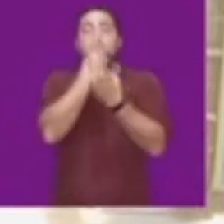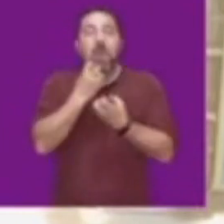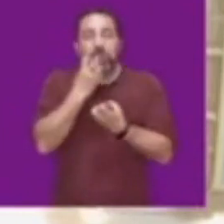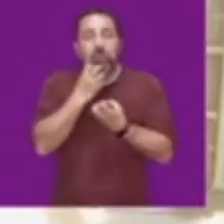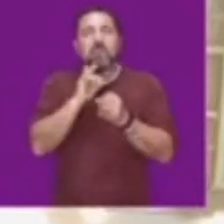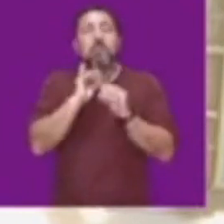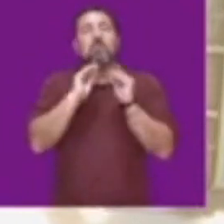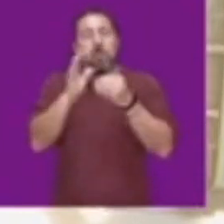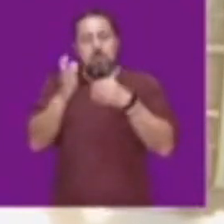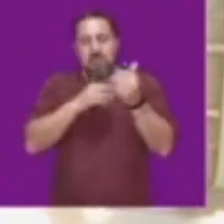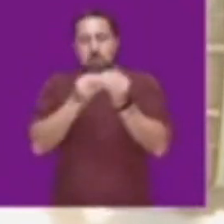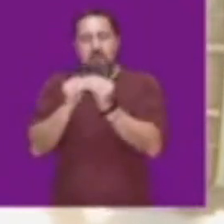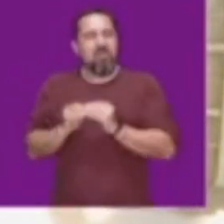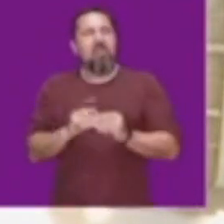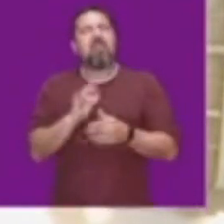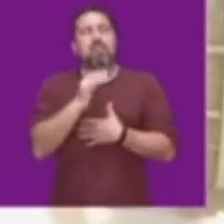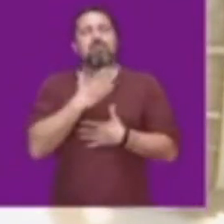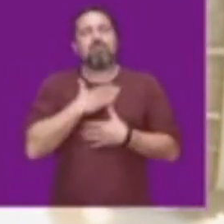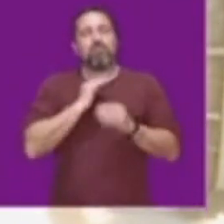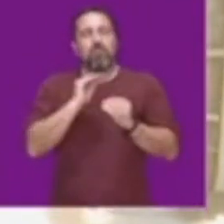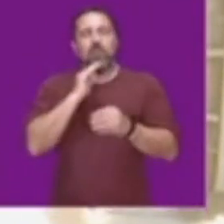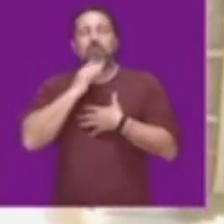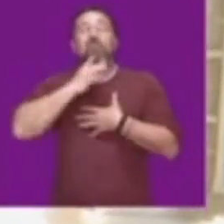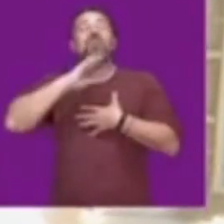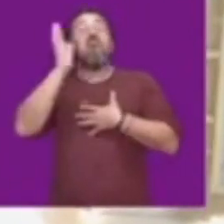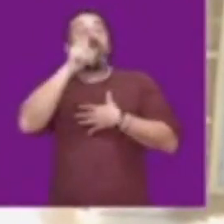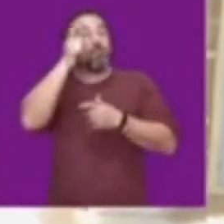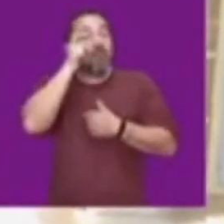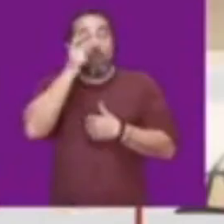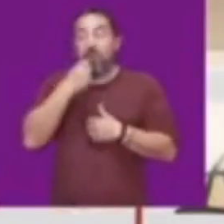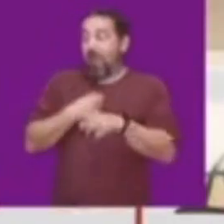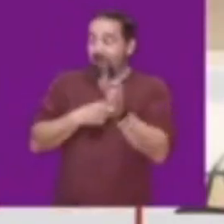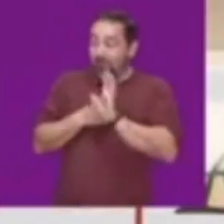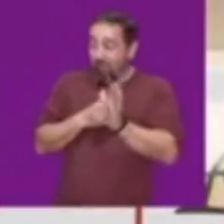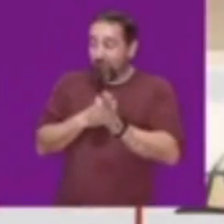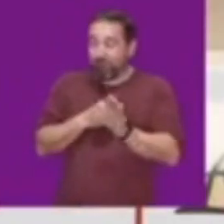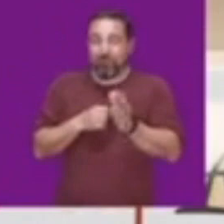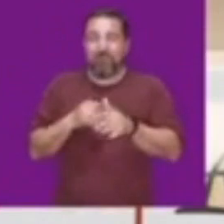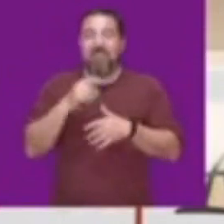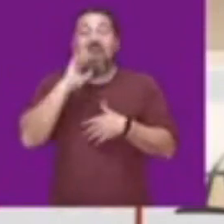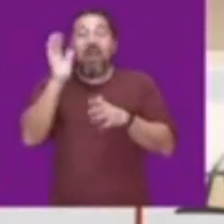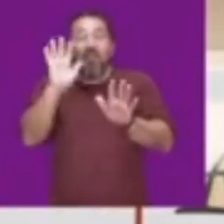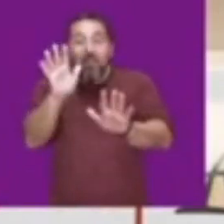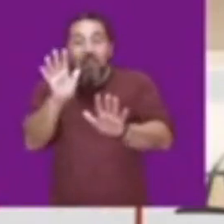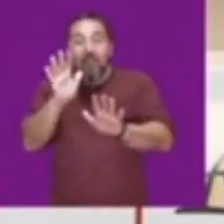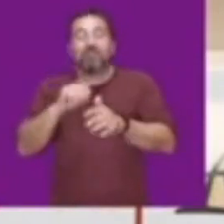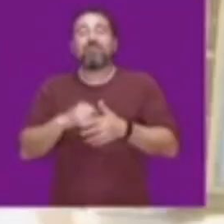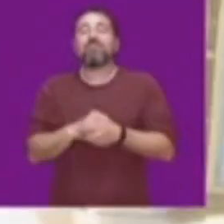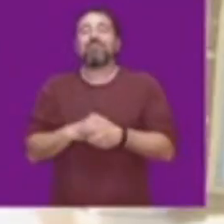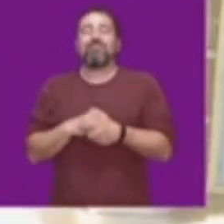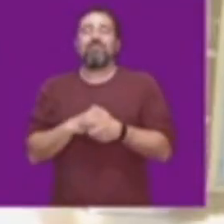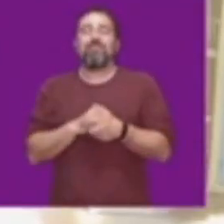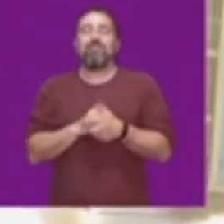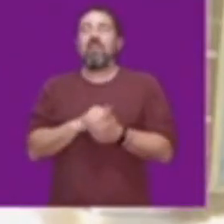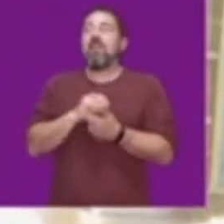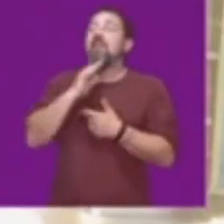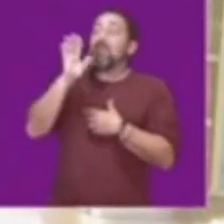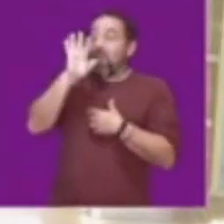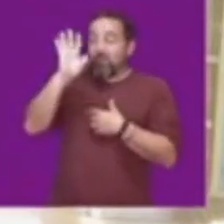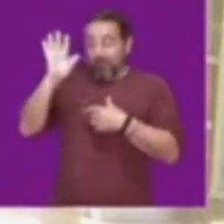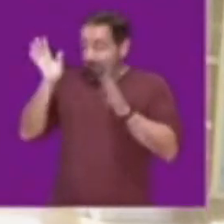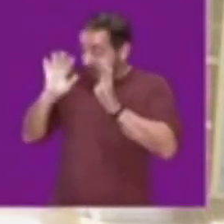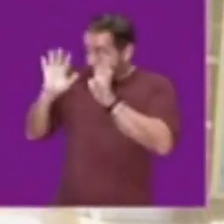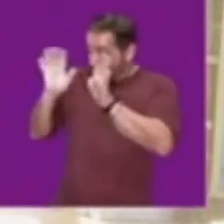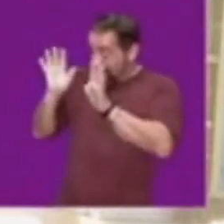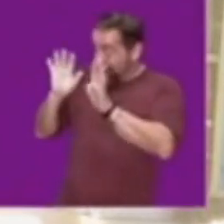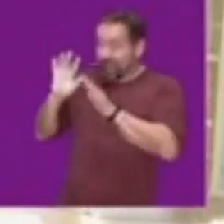y vuestras propias manualidades. ¡Adiós, Maru! ¡Adiós! ¡Adiós! ¡Adiós,